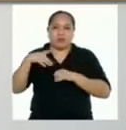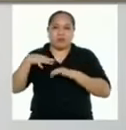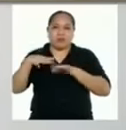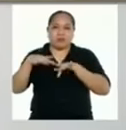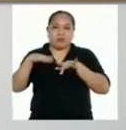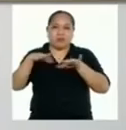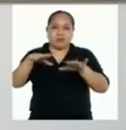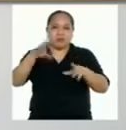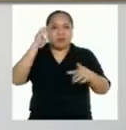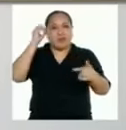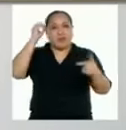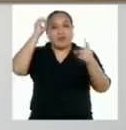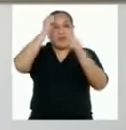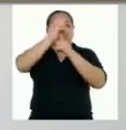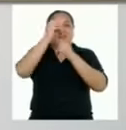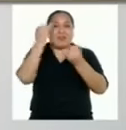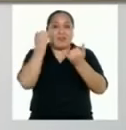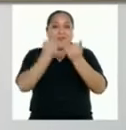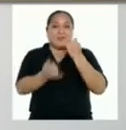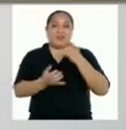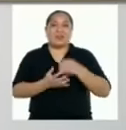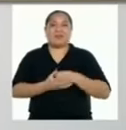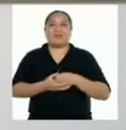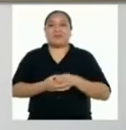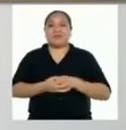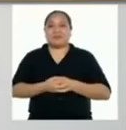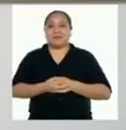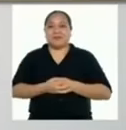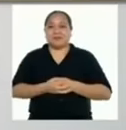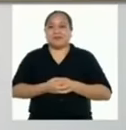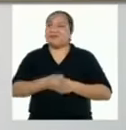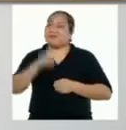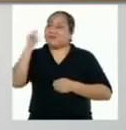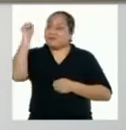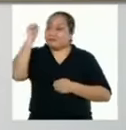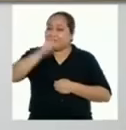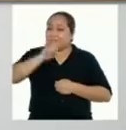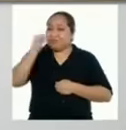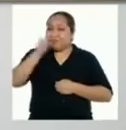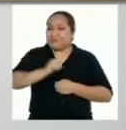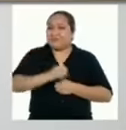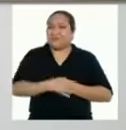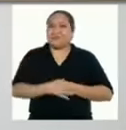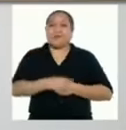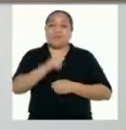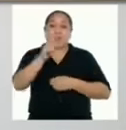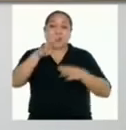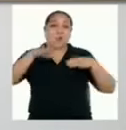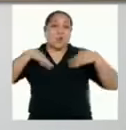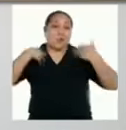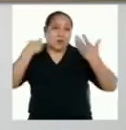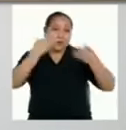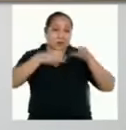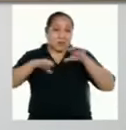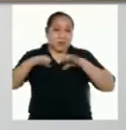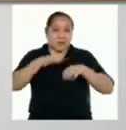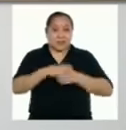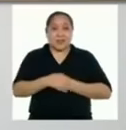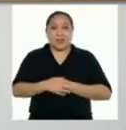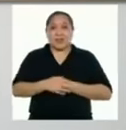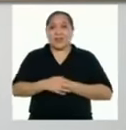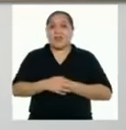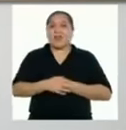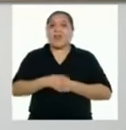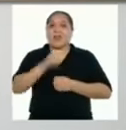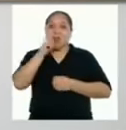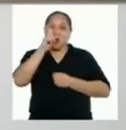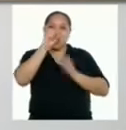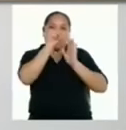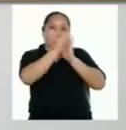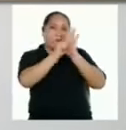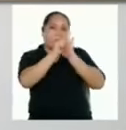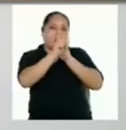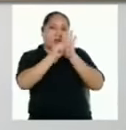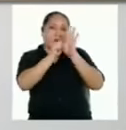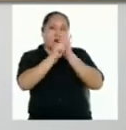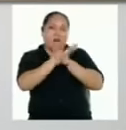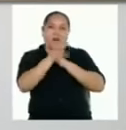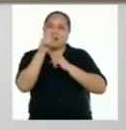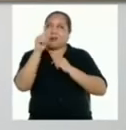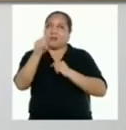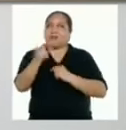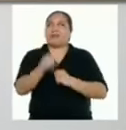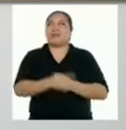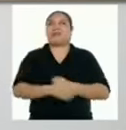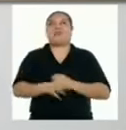alcance su objetivo final. Y por supuesto que puedes hacerlo en un video.